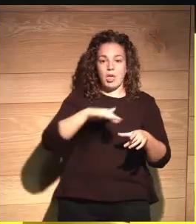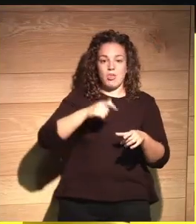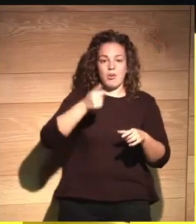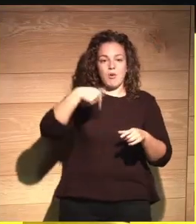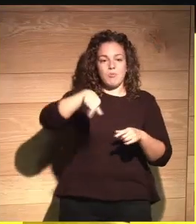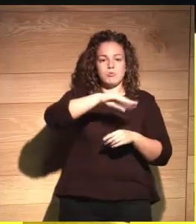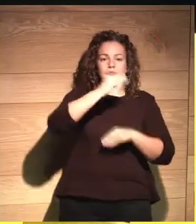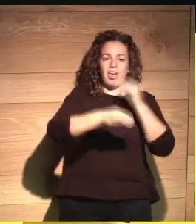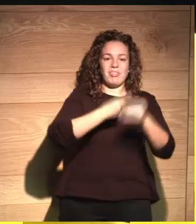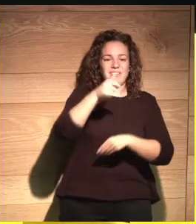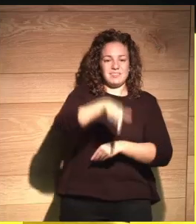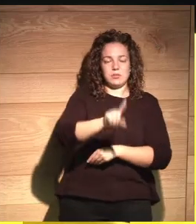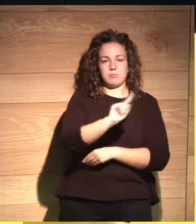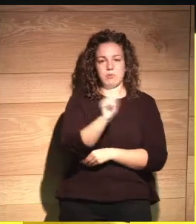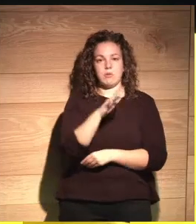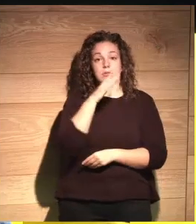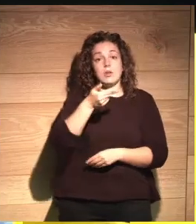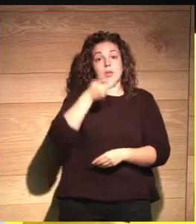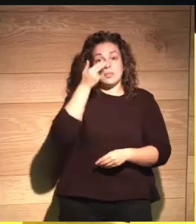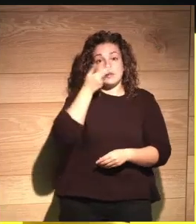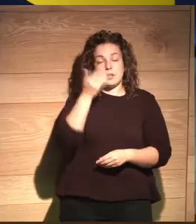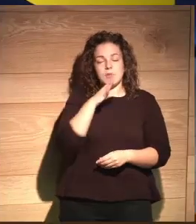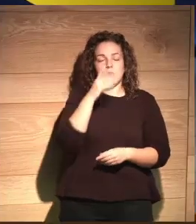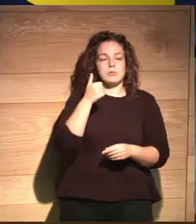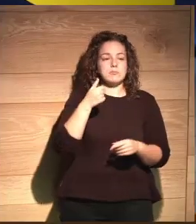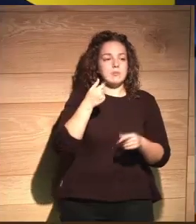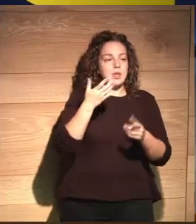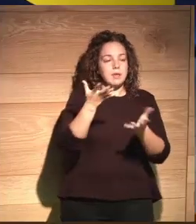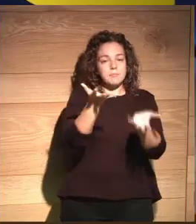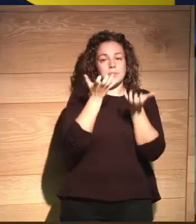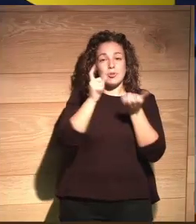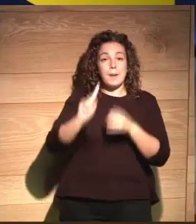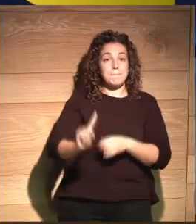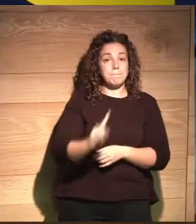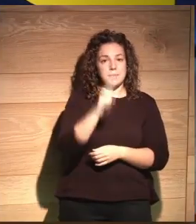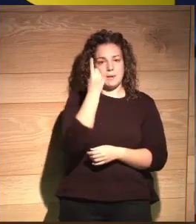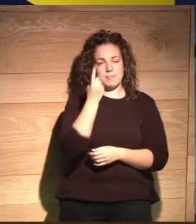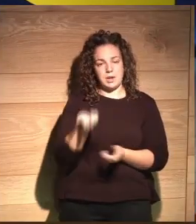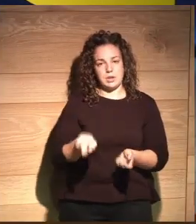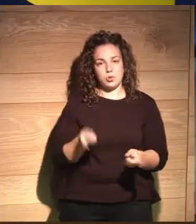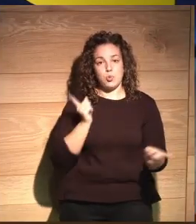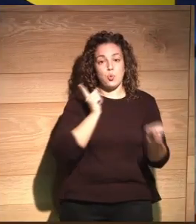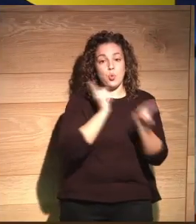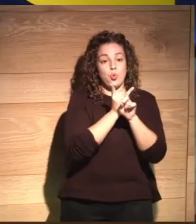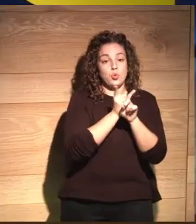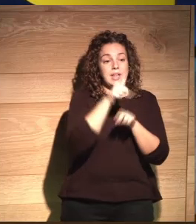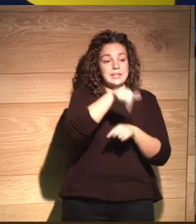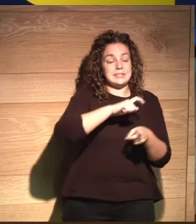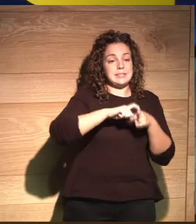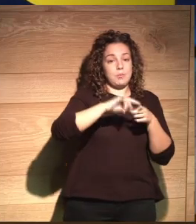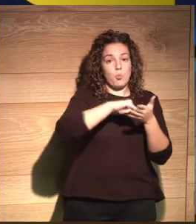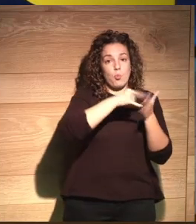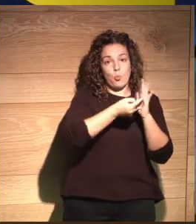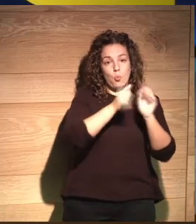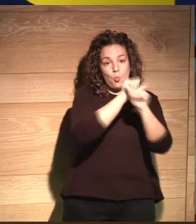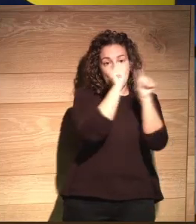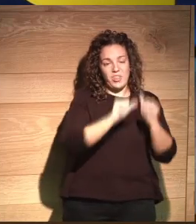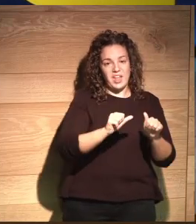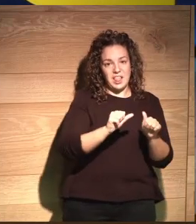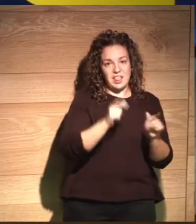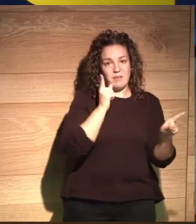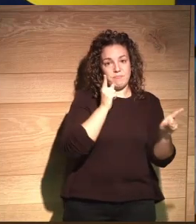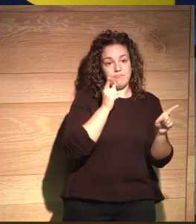esto así que eso fue bien interesante es una de las primeras victorias contra este tipo de este tipo de modalidad pero yo